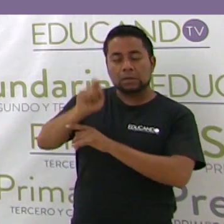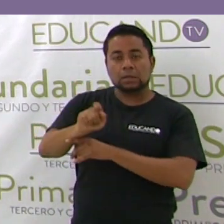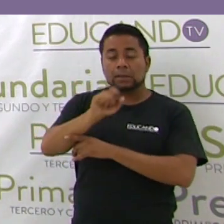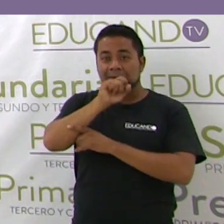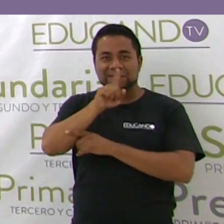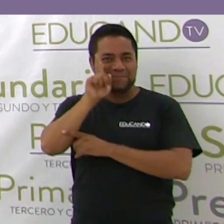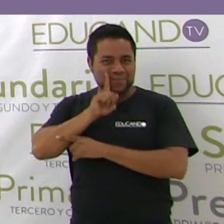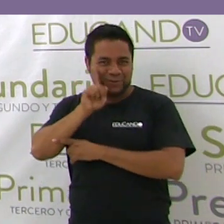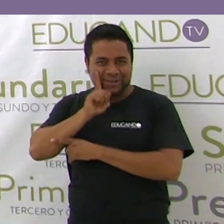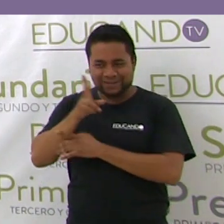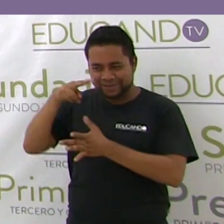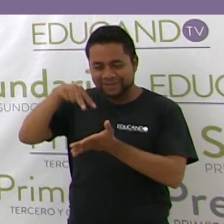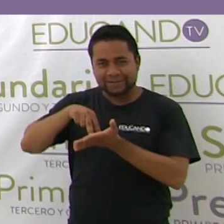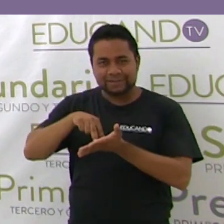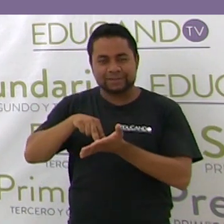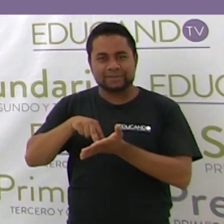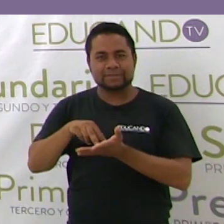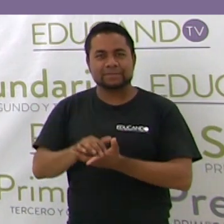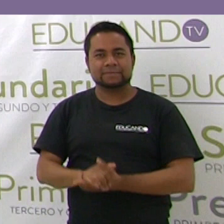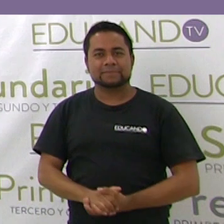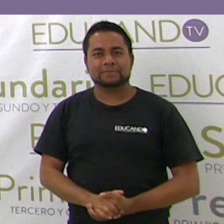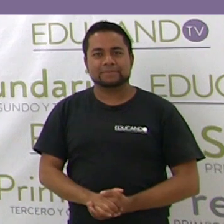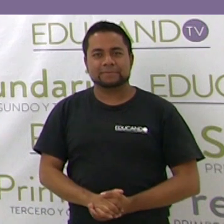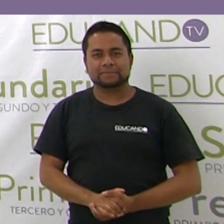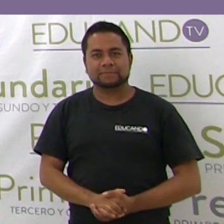ella cuenta